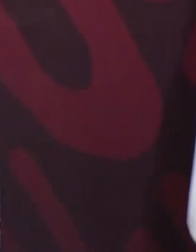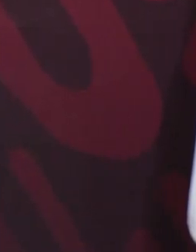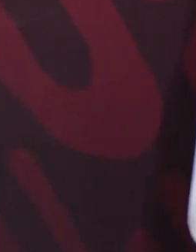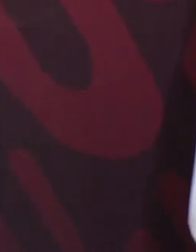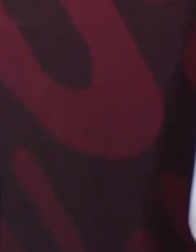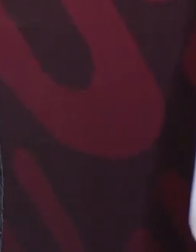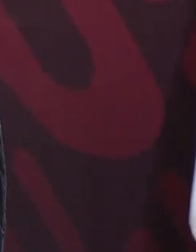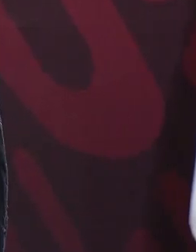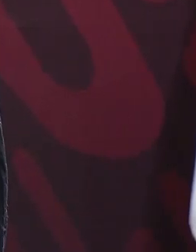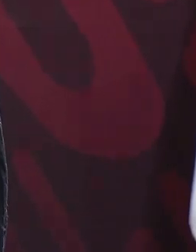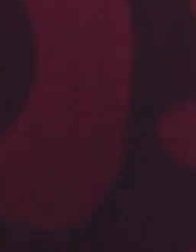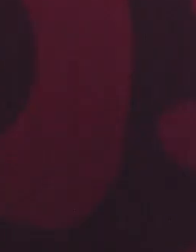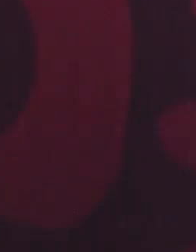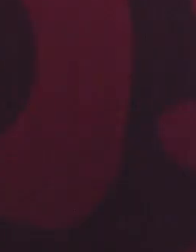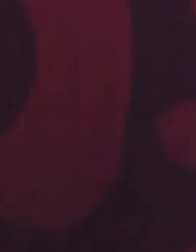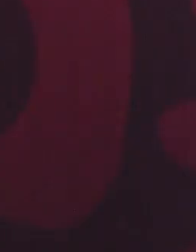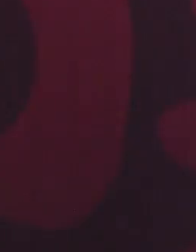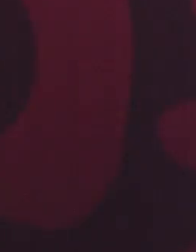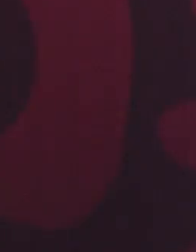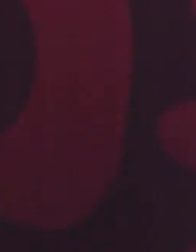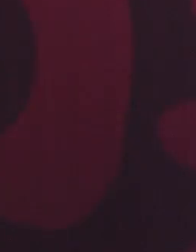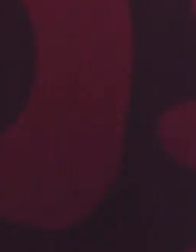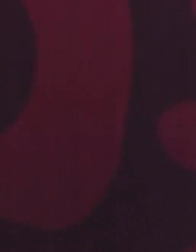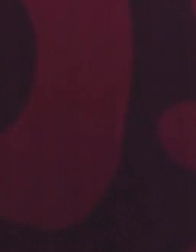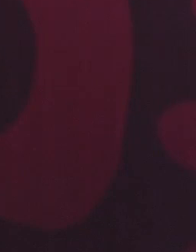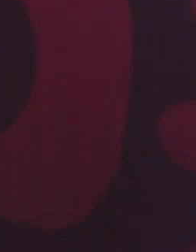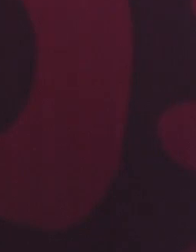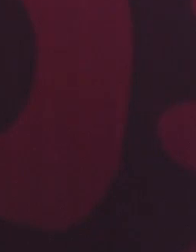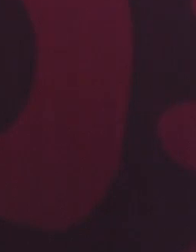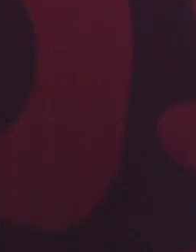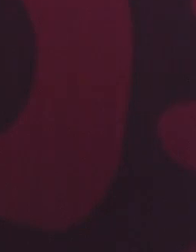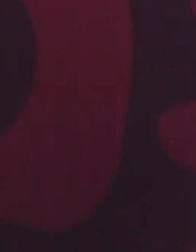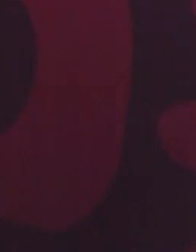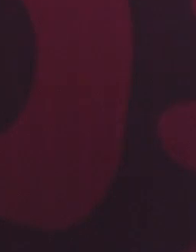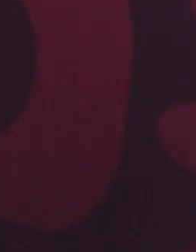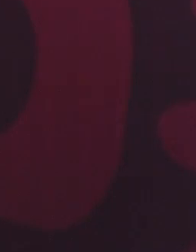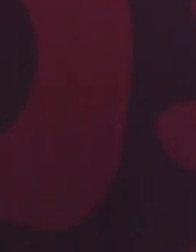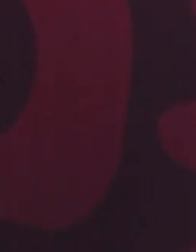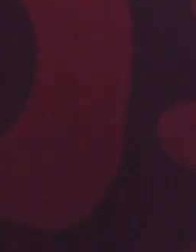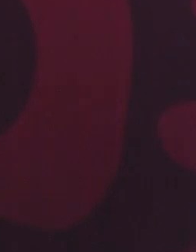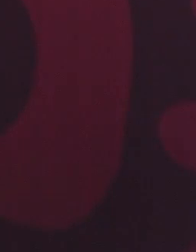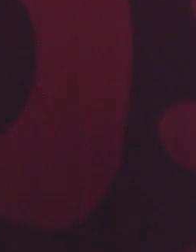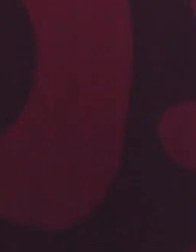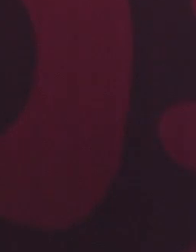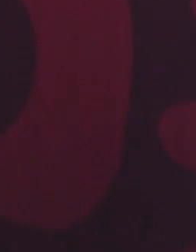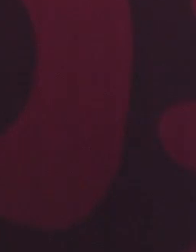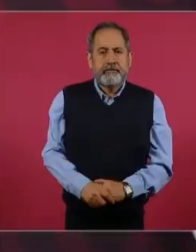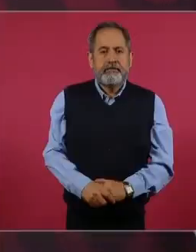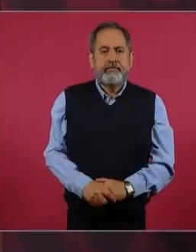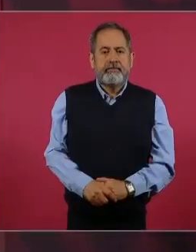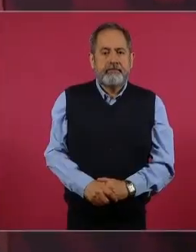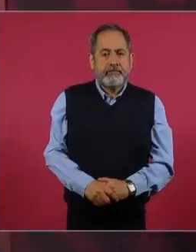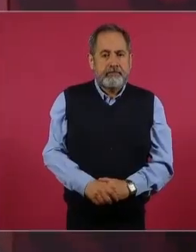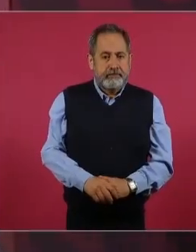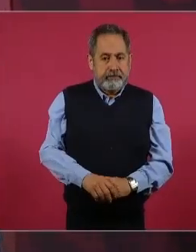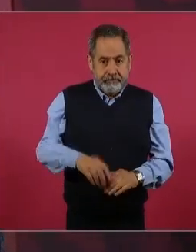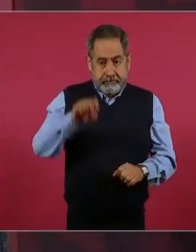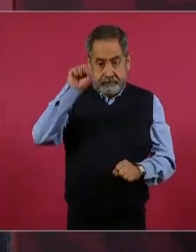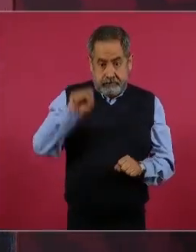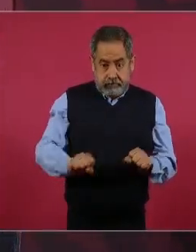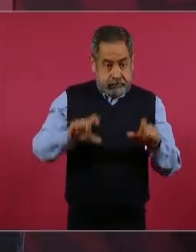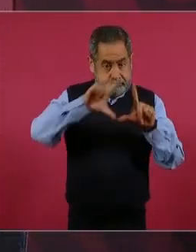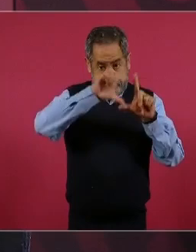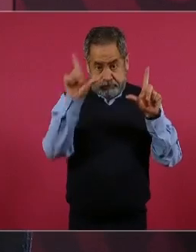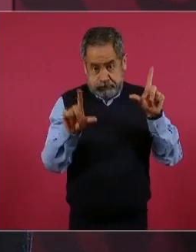fue 10%, todo el sureste hubo una disminución de